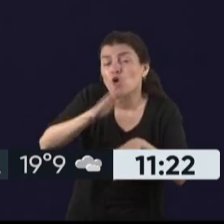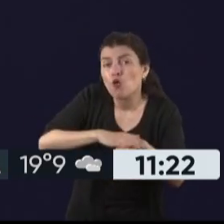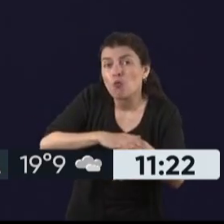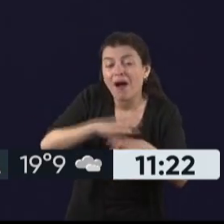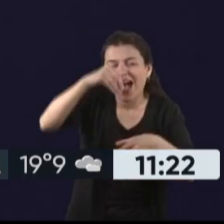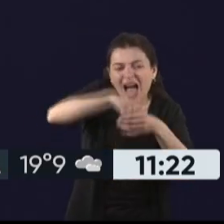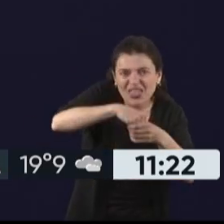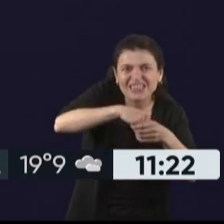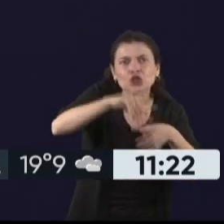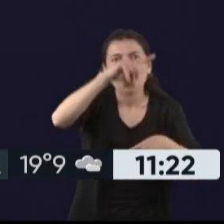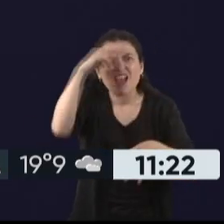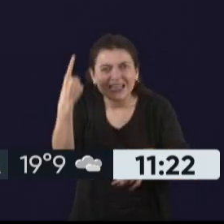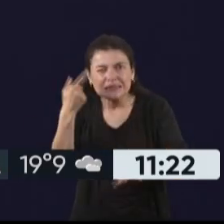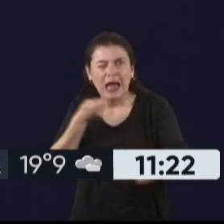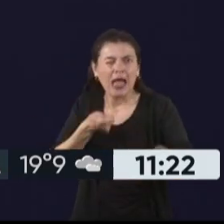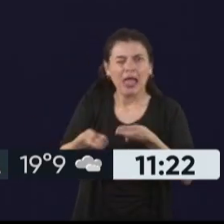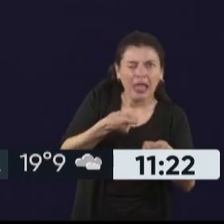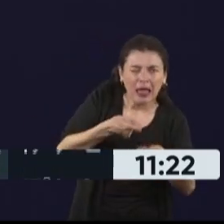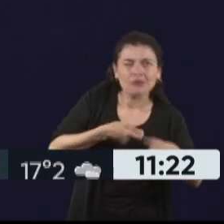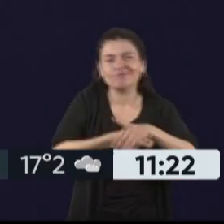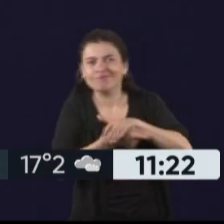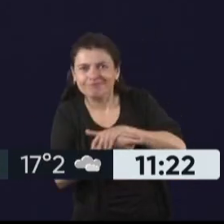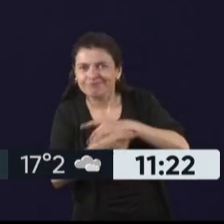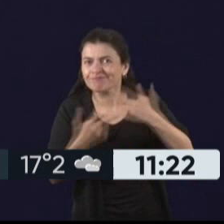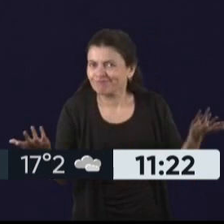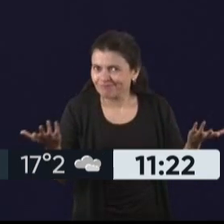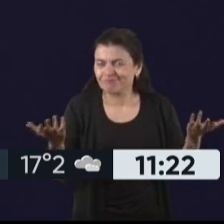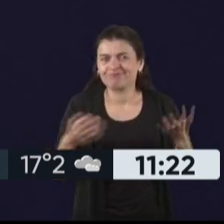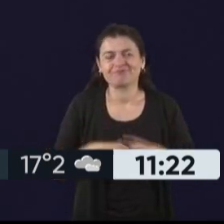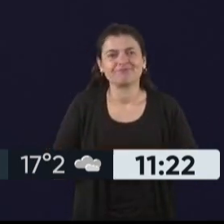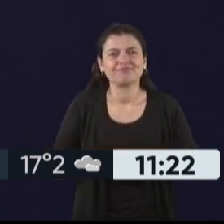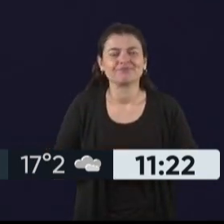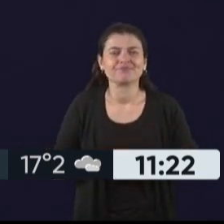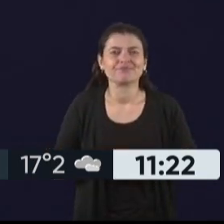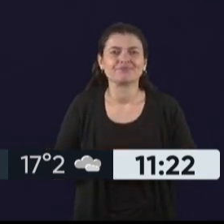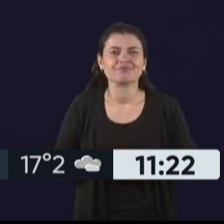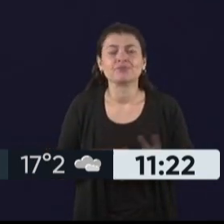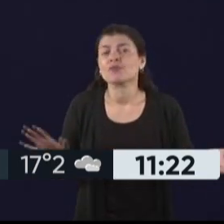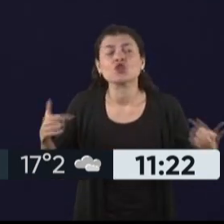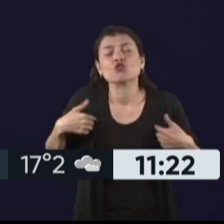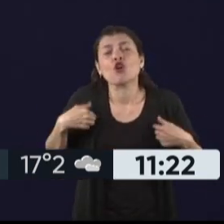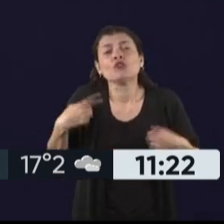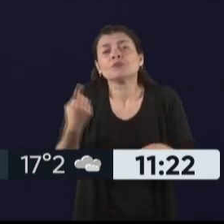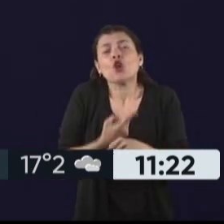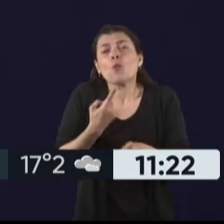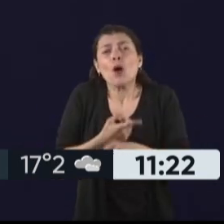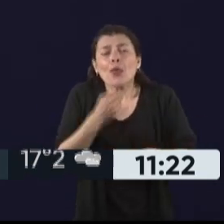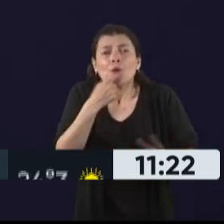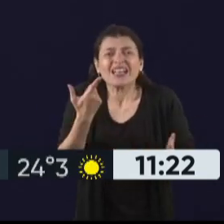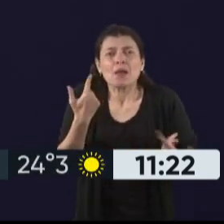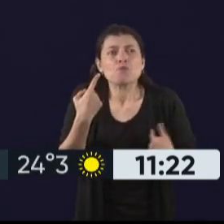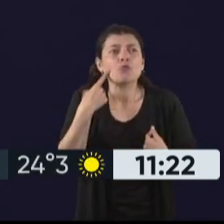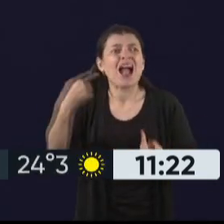las arcas públicas se hayan visto perjudicadas por la actitud de un funcionario, digo, ¿no? Yo no puedo ser, no se me puedo acusar